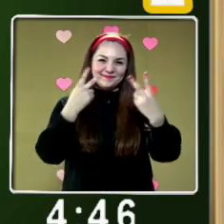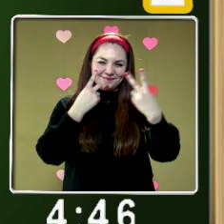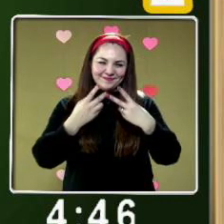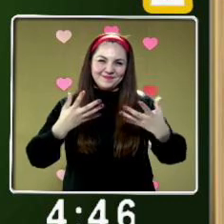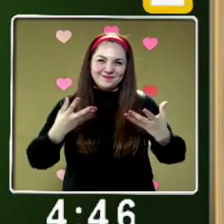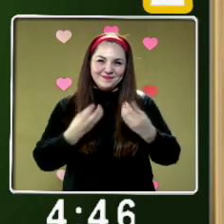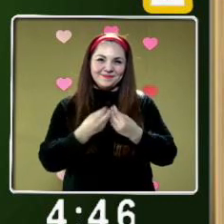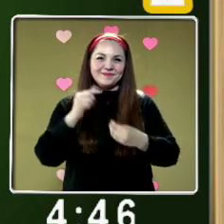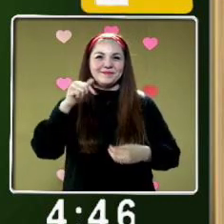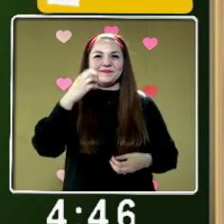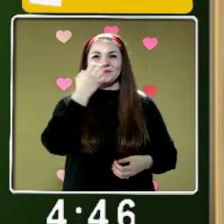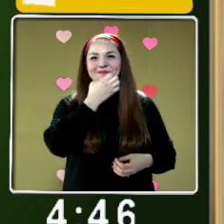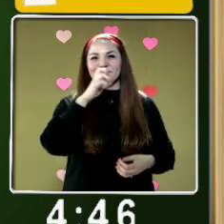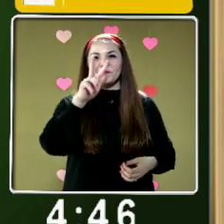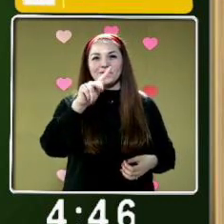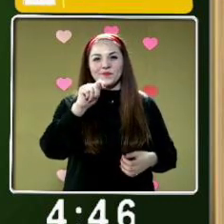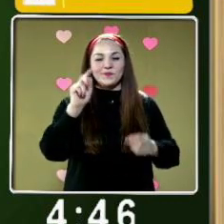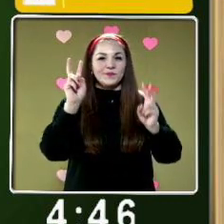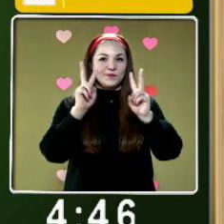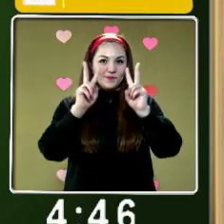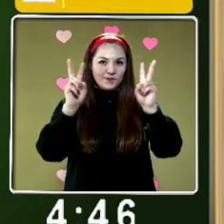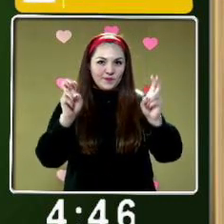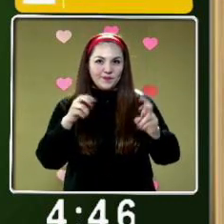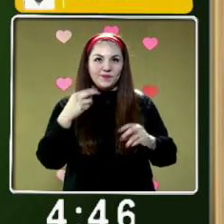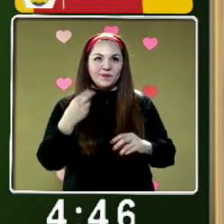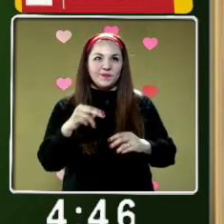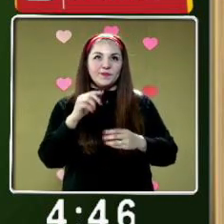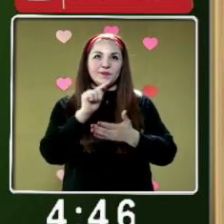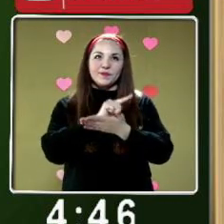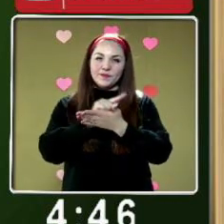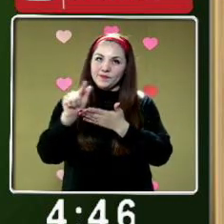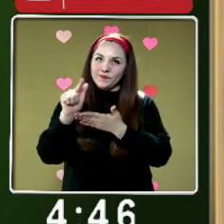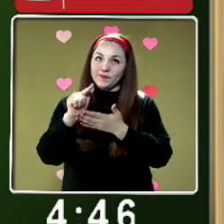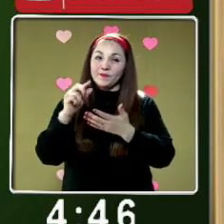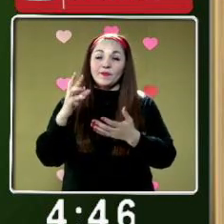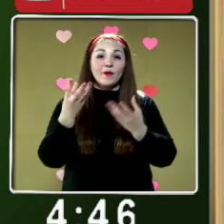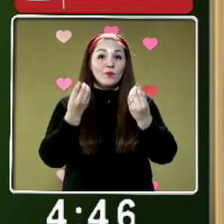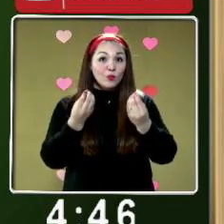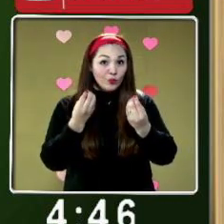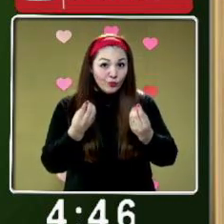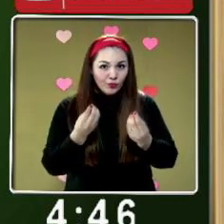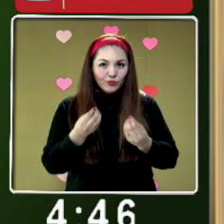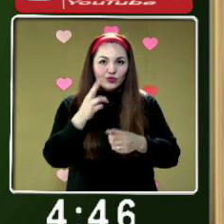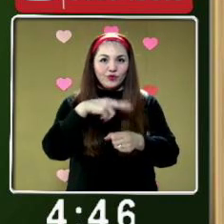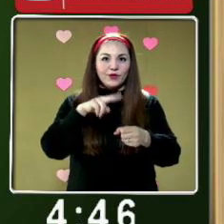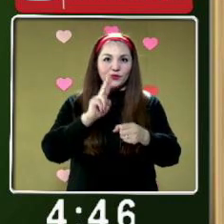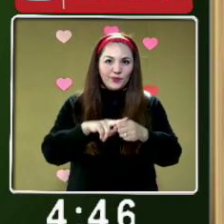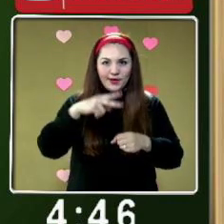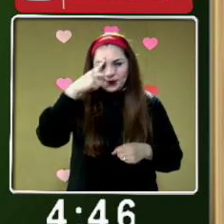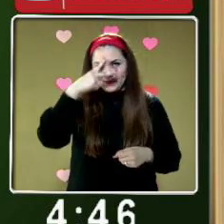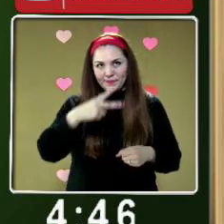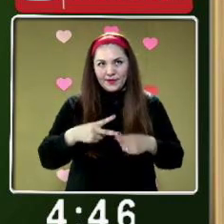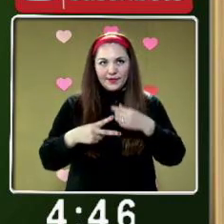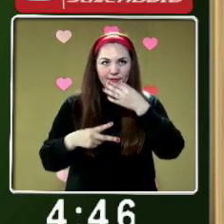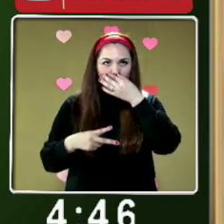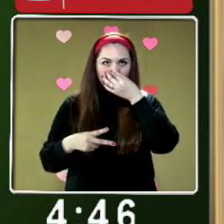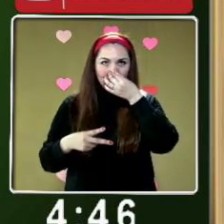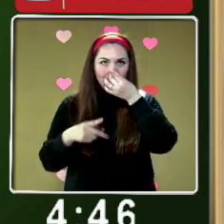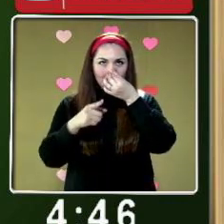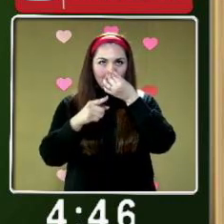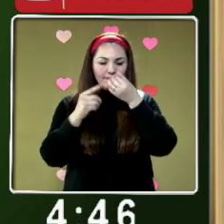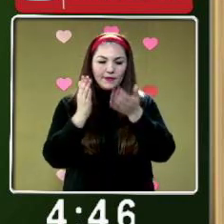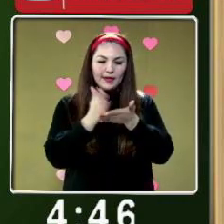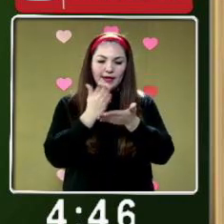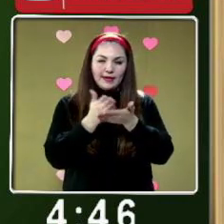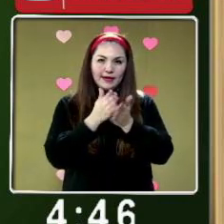Y bueno, el tema que vamos a trabajar se llama Riqueza Natural de México, donde te vas a apoyar de la página 57 a 61,